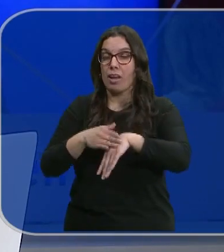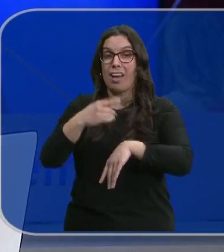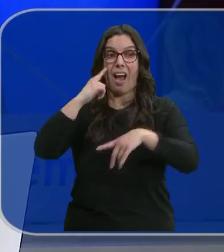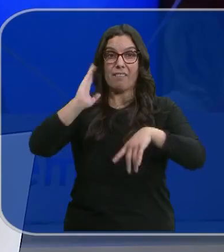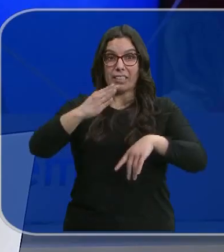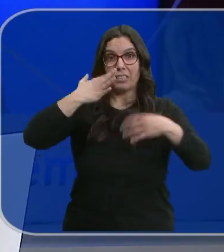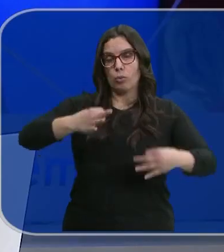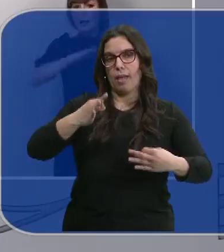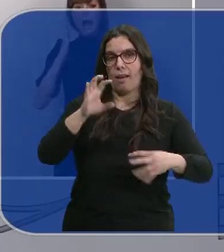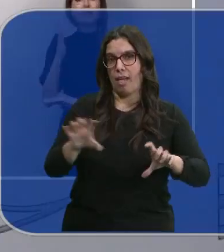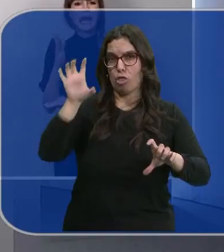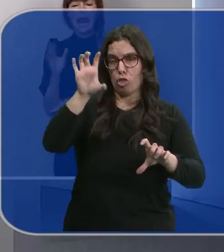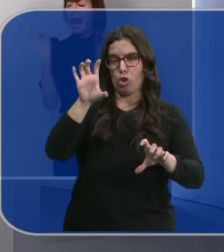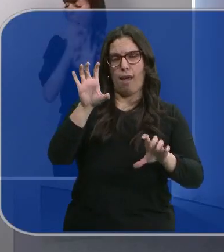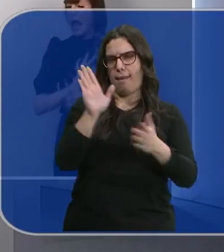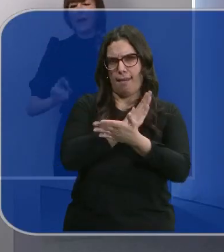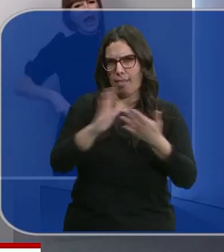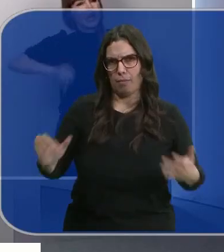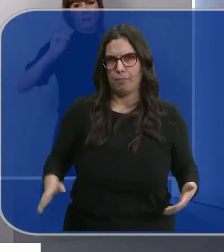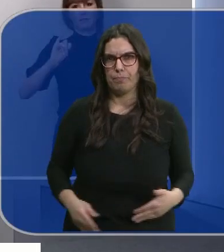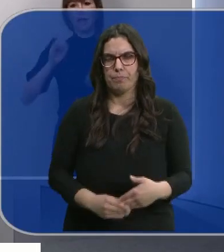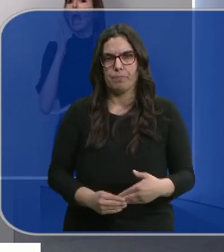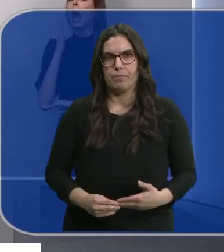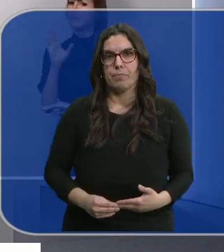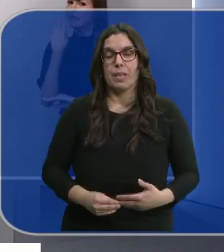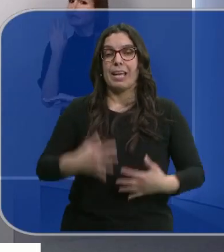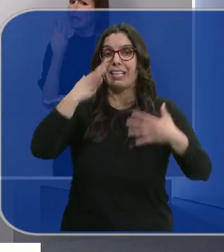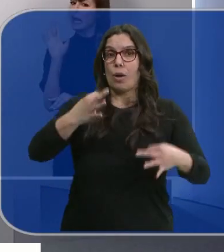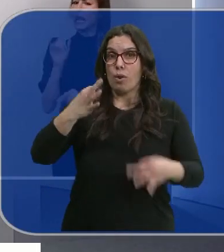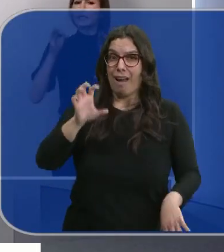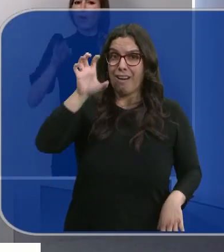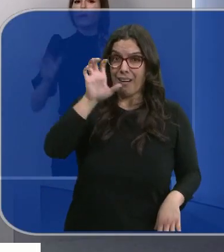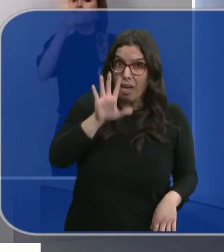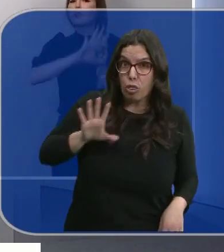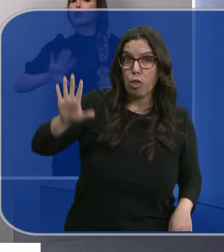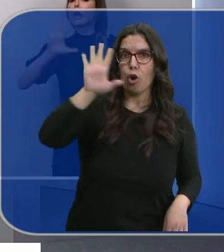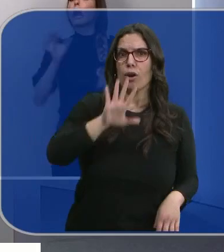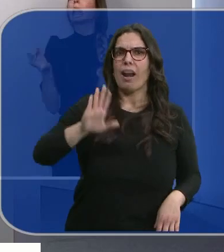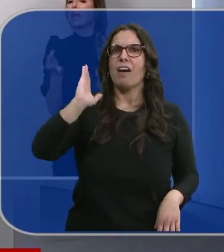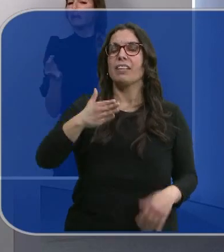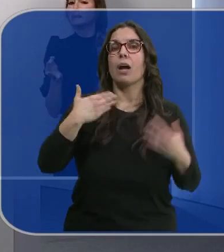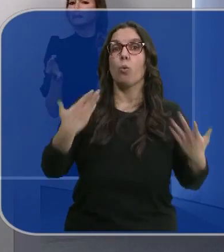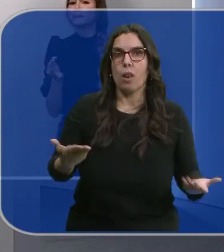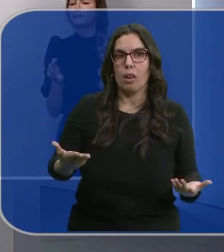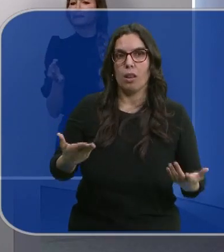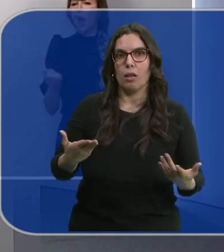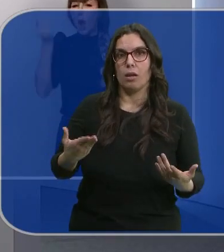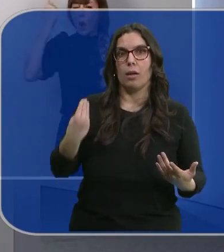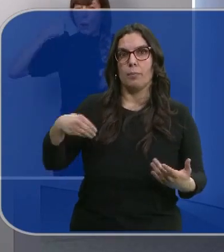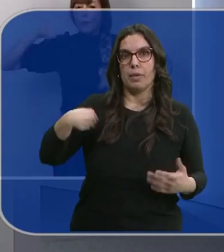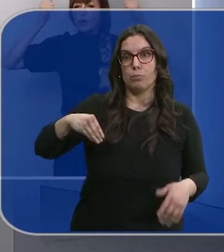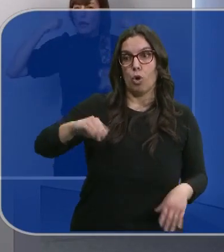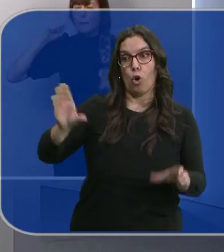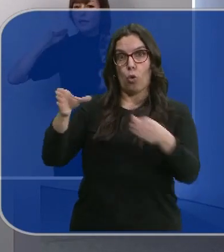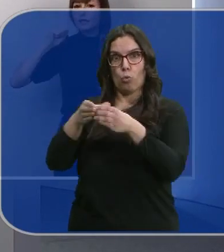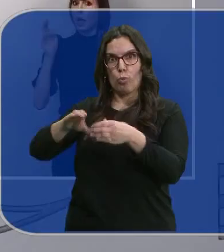nacional. Lo que sí que afecta a la seguridad nacional es la forma de actuar del